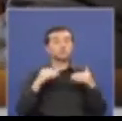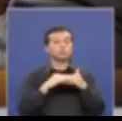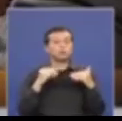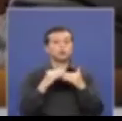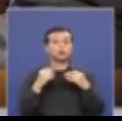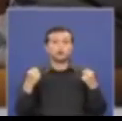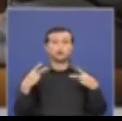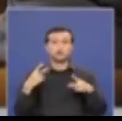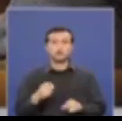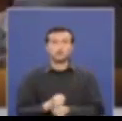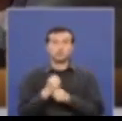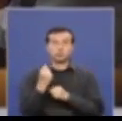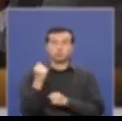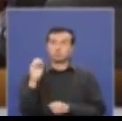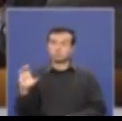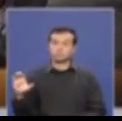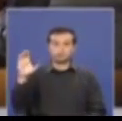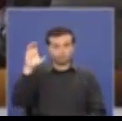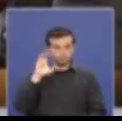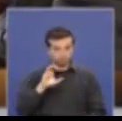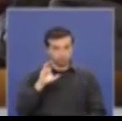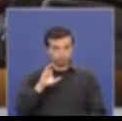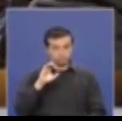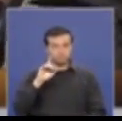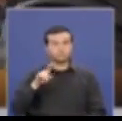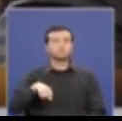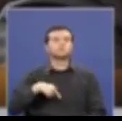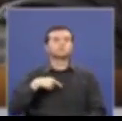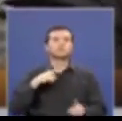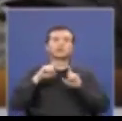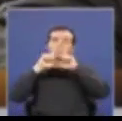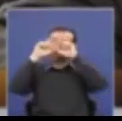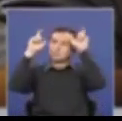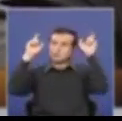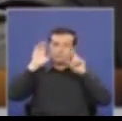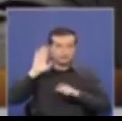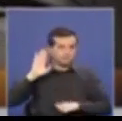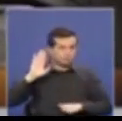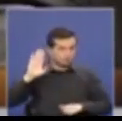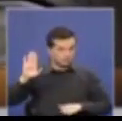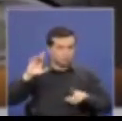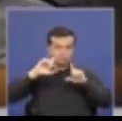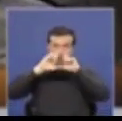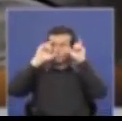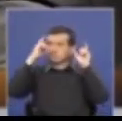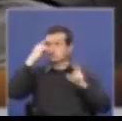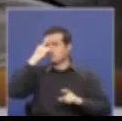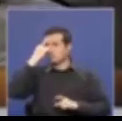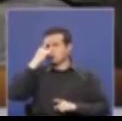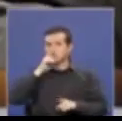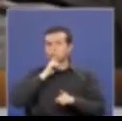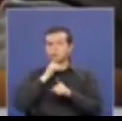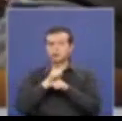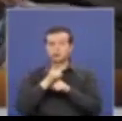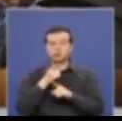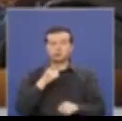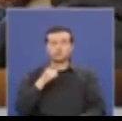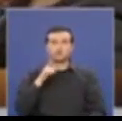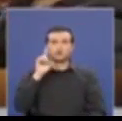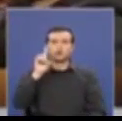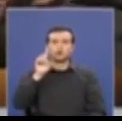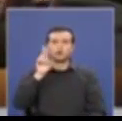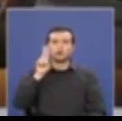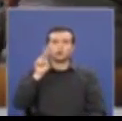$51 millones en seguros. Fuera de eso, la DRUF, la empresa que representa la DRUF, la HAL de